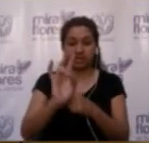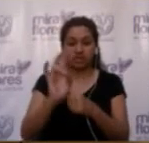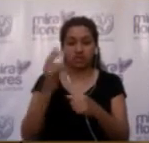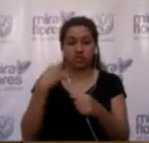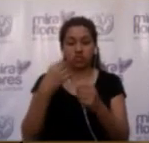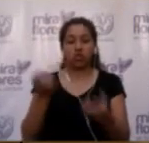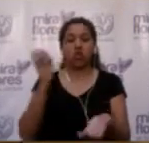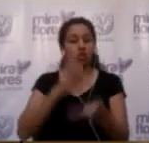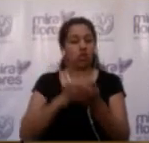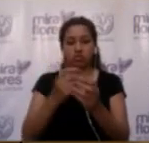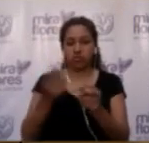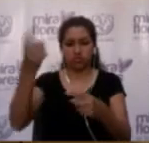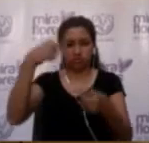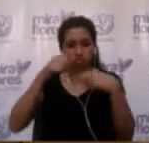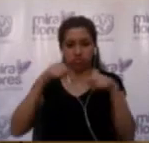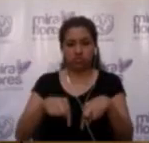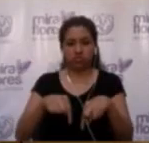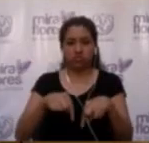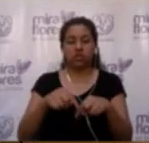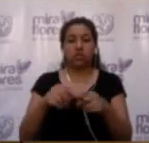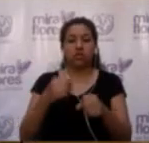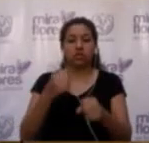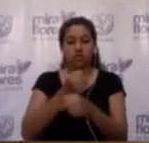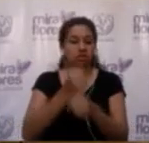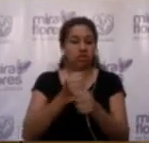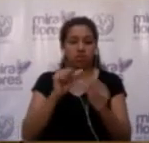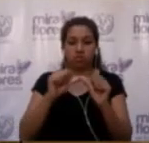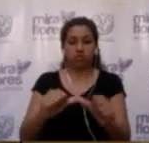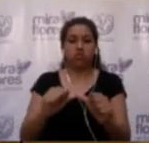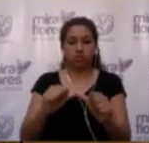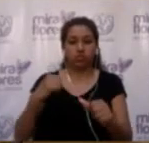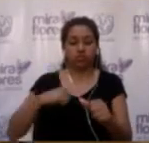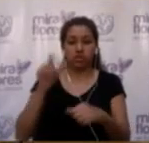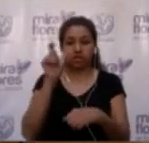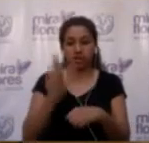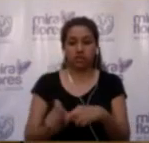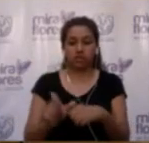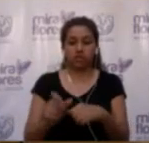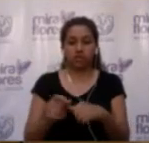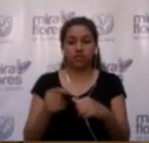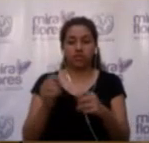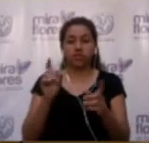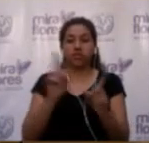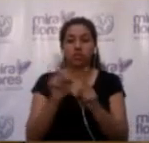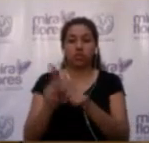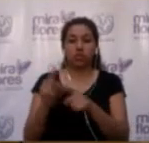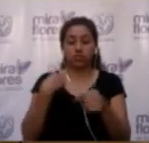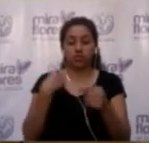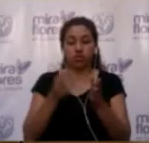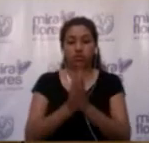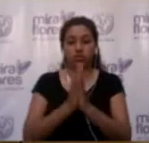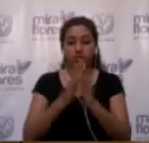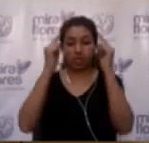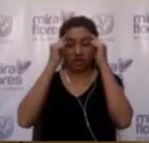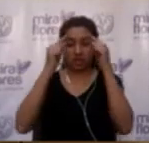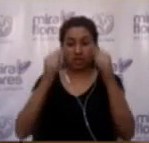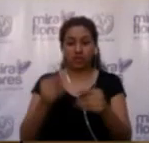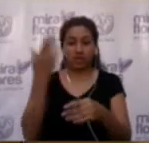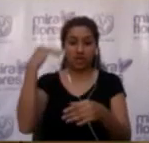retomado las actividades. Esa es la razón por la cual se pide que se deje sin efecto el acuerdo antes